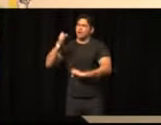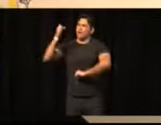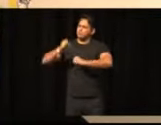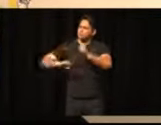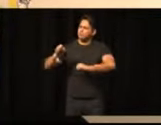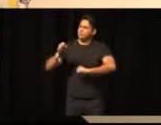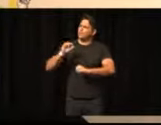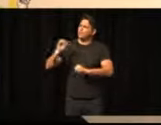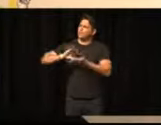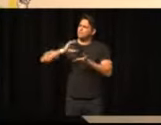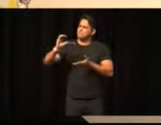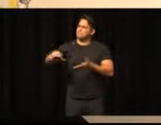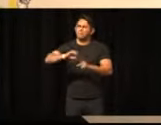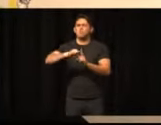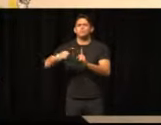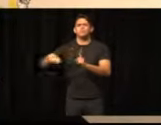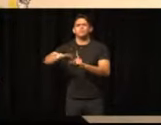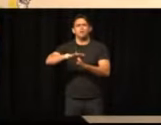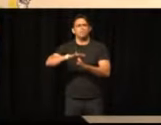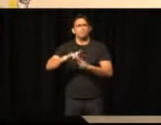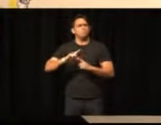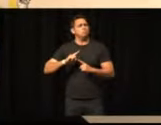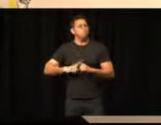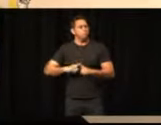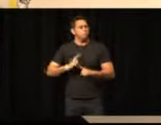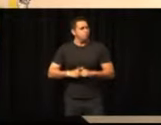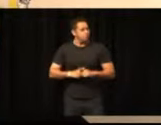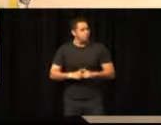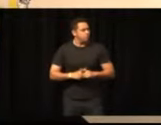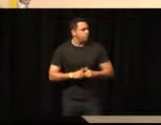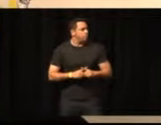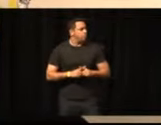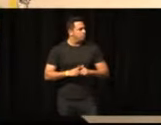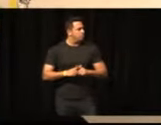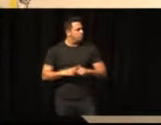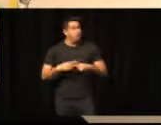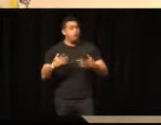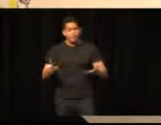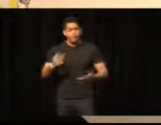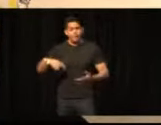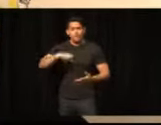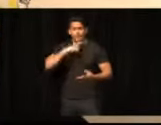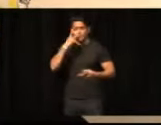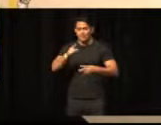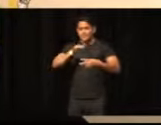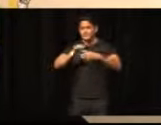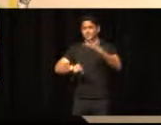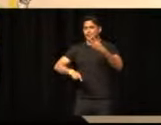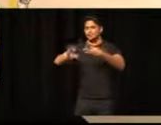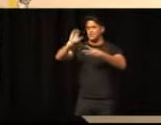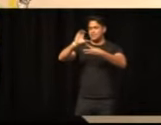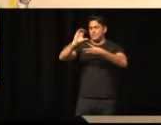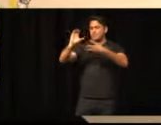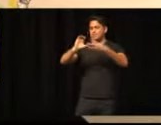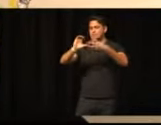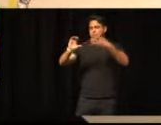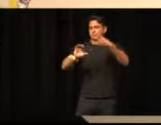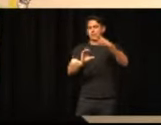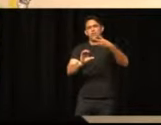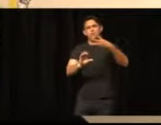empresas invierten en el campo social. Y llamaron así las tres C's.